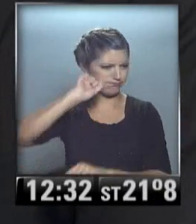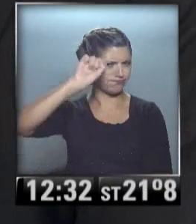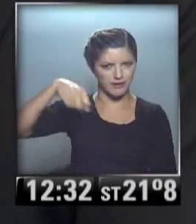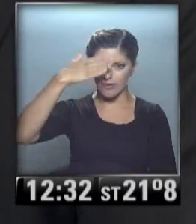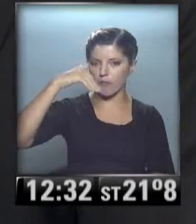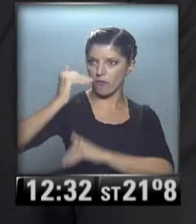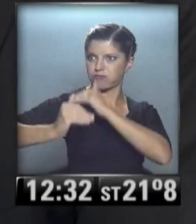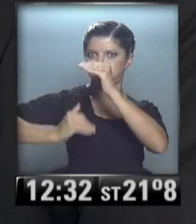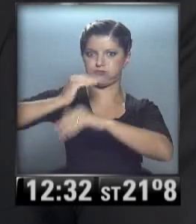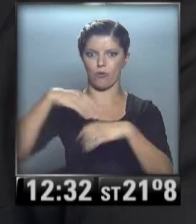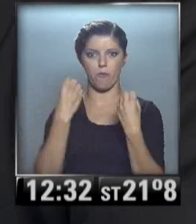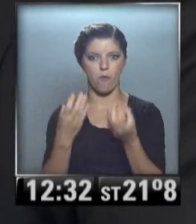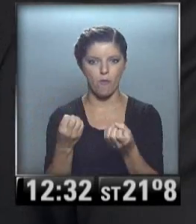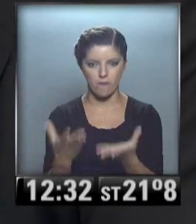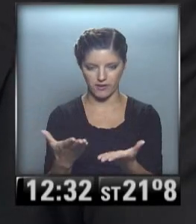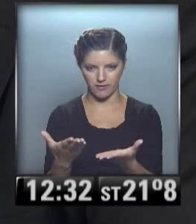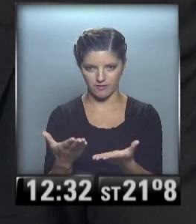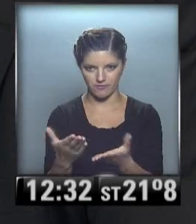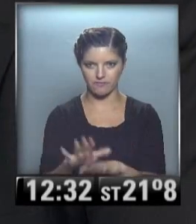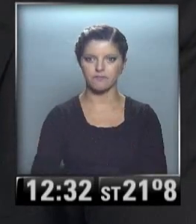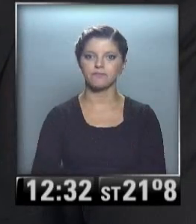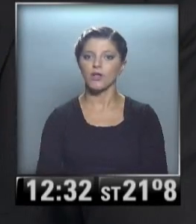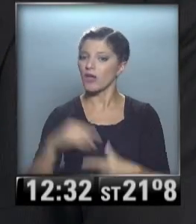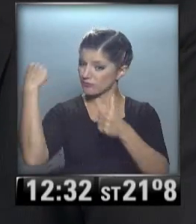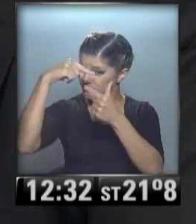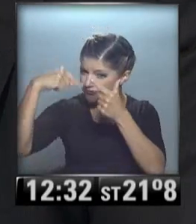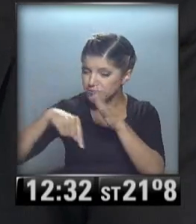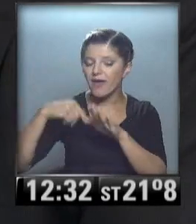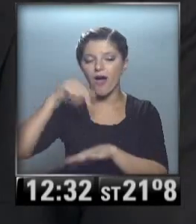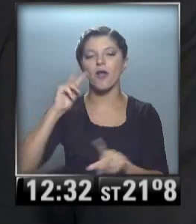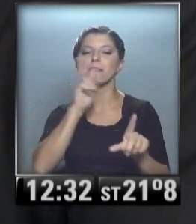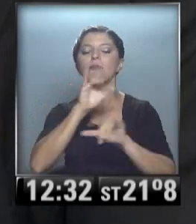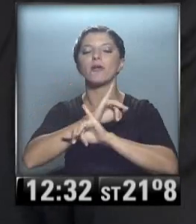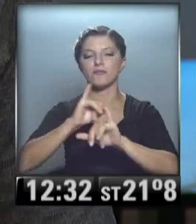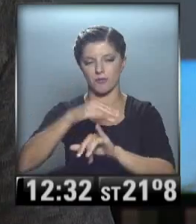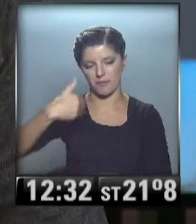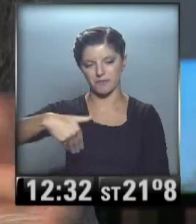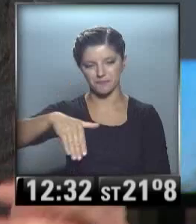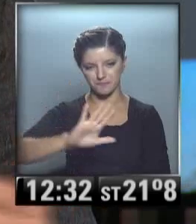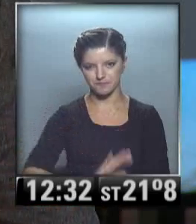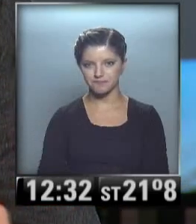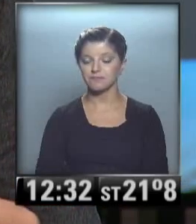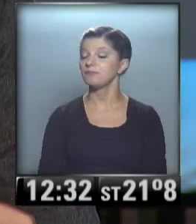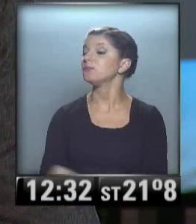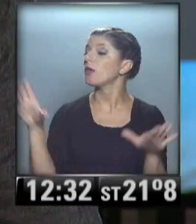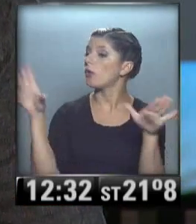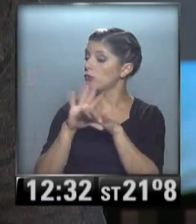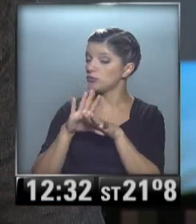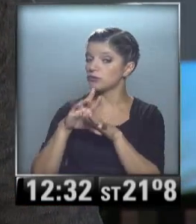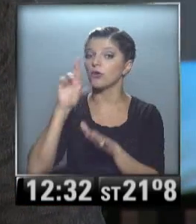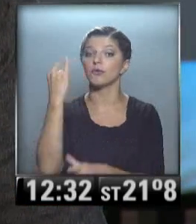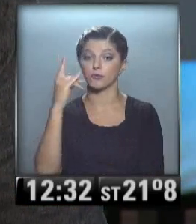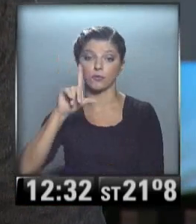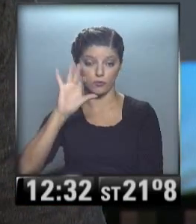países que no han obedecido a esas órdenes del Fondo Monetario. Todo esto lo repasamos en el informe en un ratito. Y justamente, Rulo, uno de